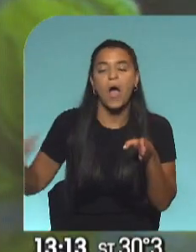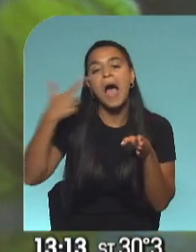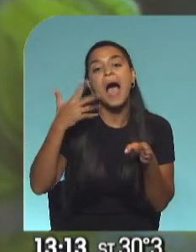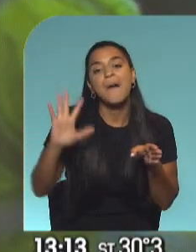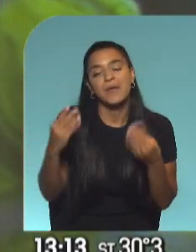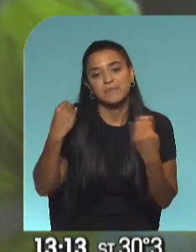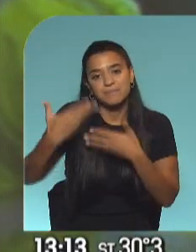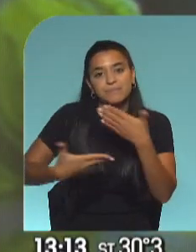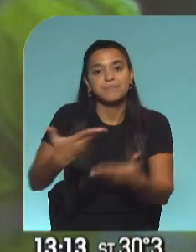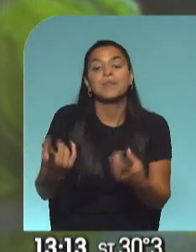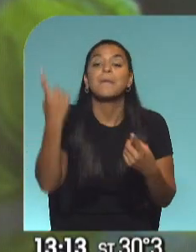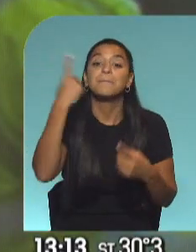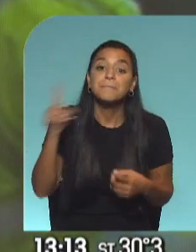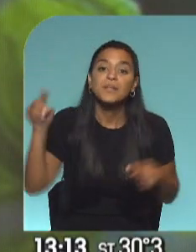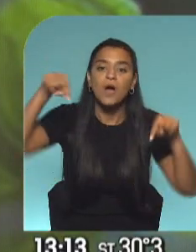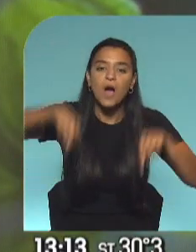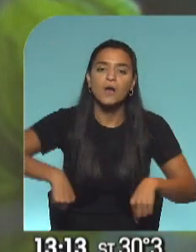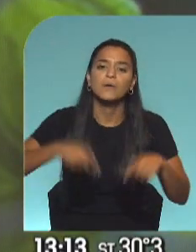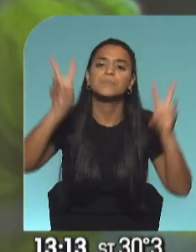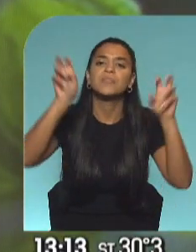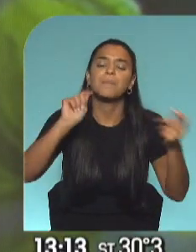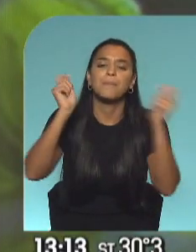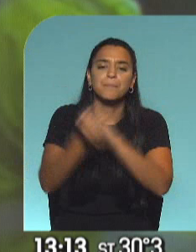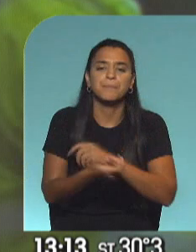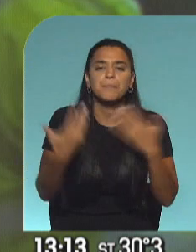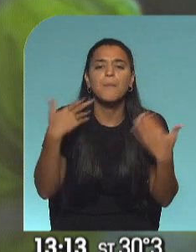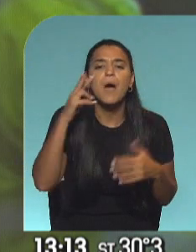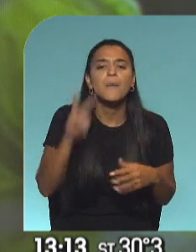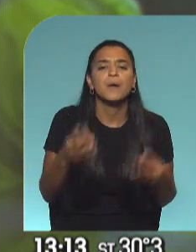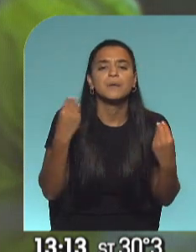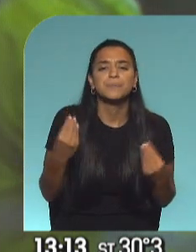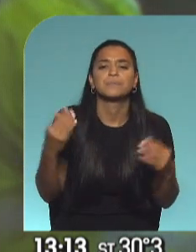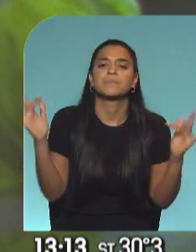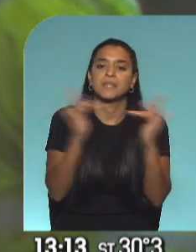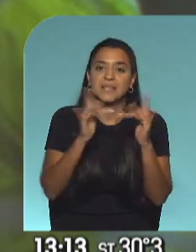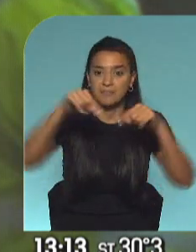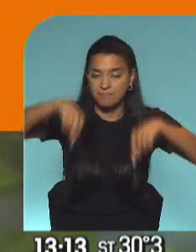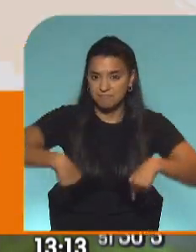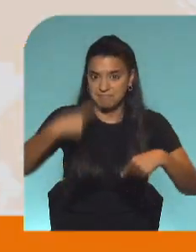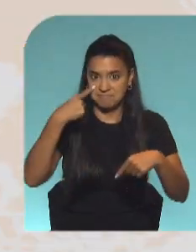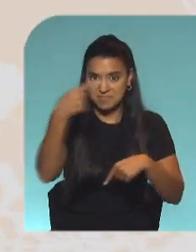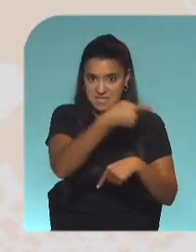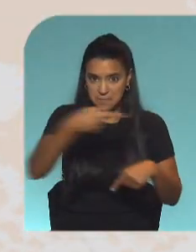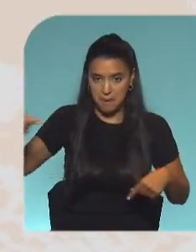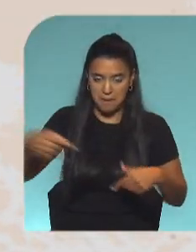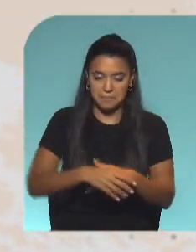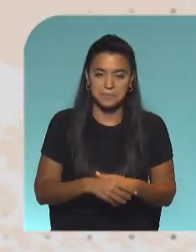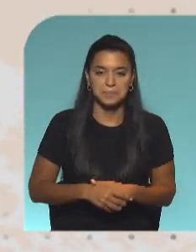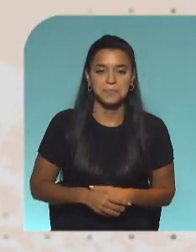cuáles son estas implicancias. Pero ahora vamos a cambiar de tema y vamos a ver lo que nos dejaron las redes sociales esta semana.